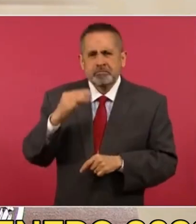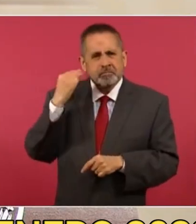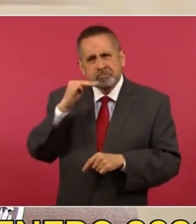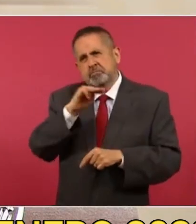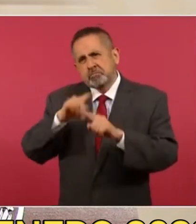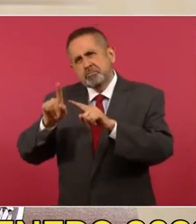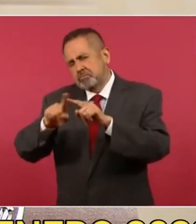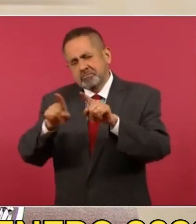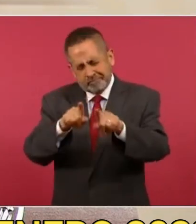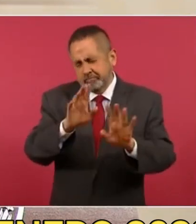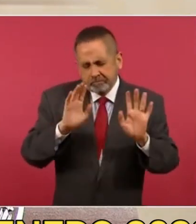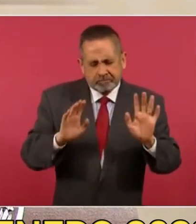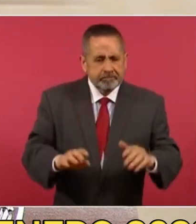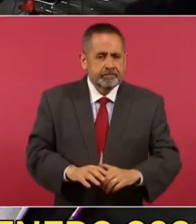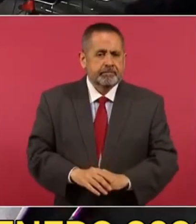estados.